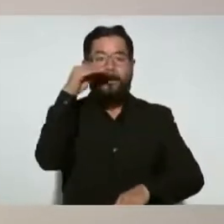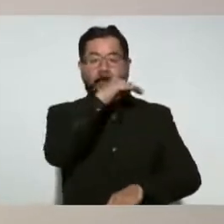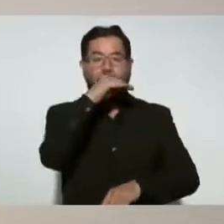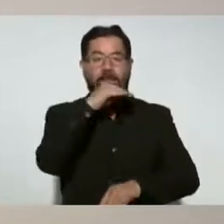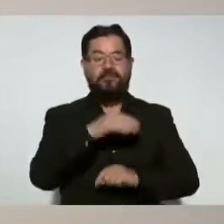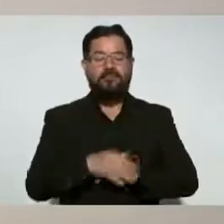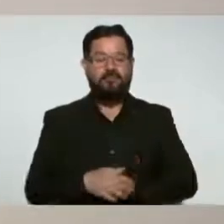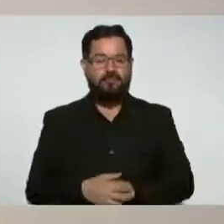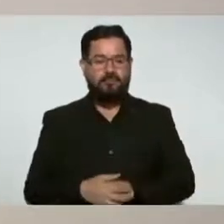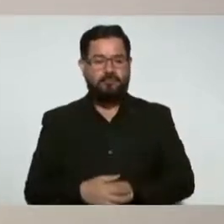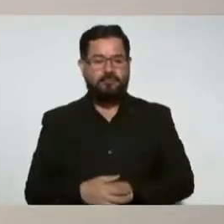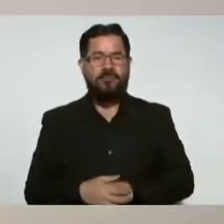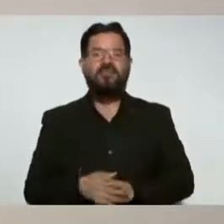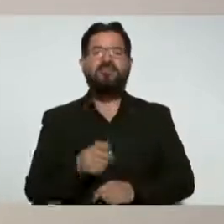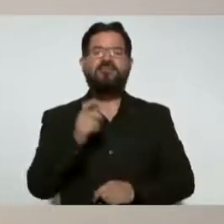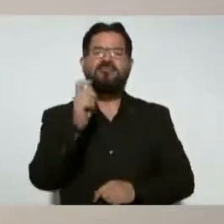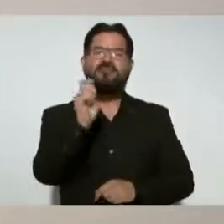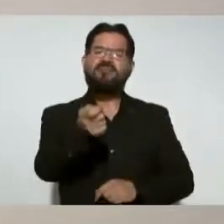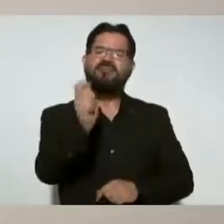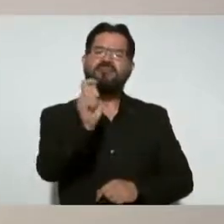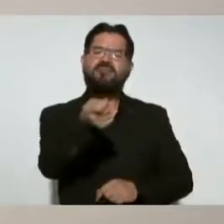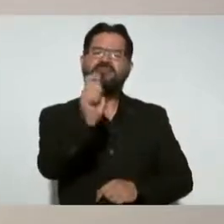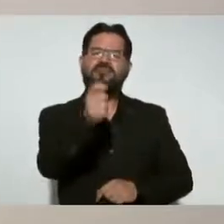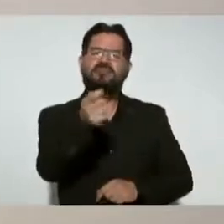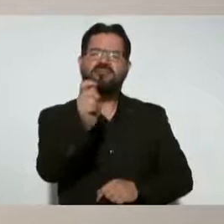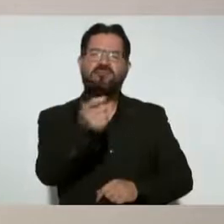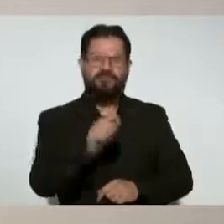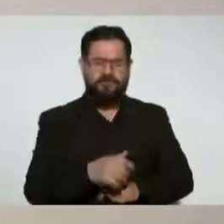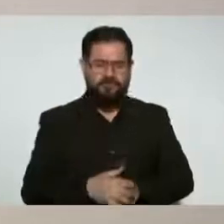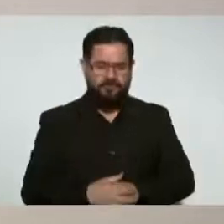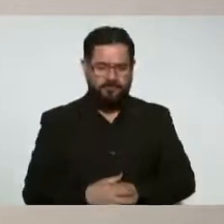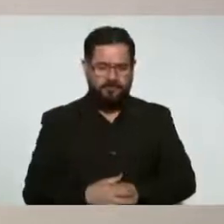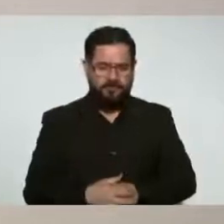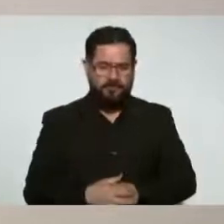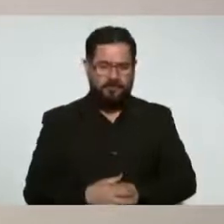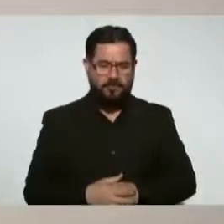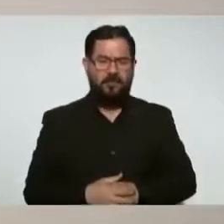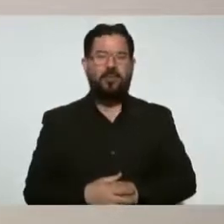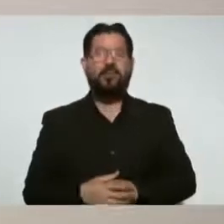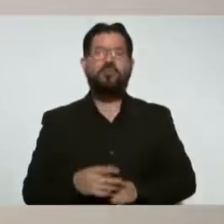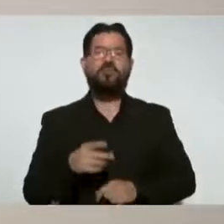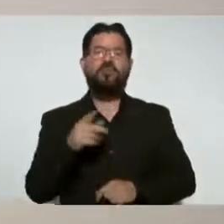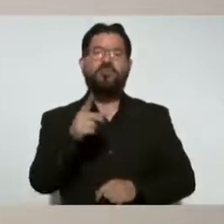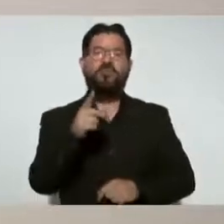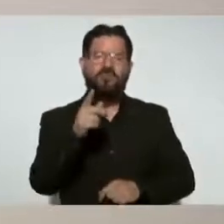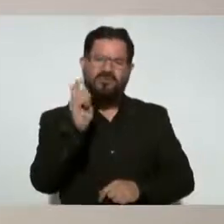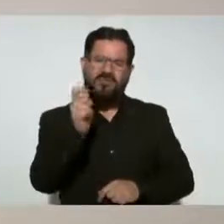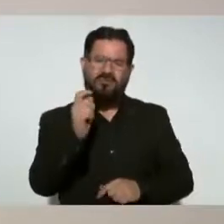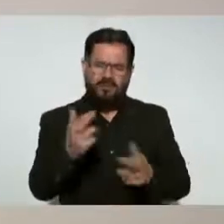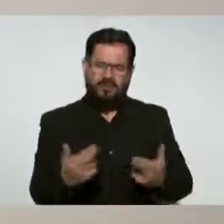Y esto de gratuita no se debe de entender que es regalada.